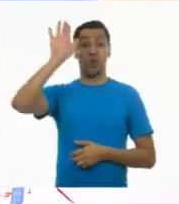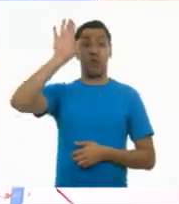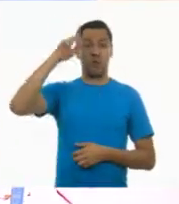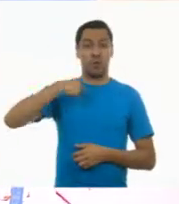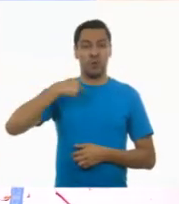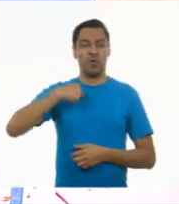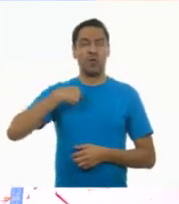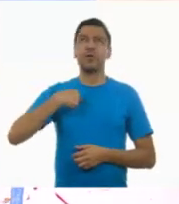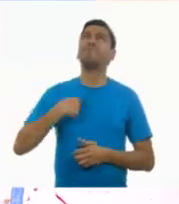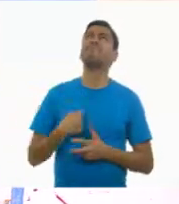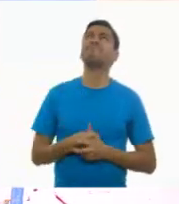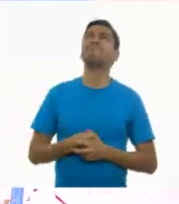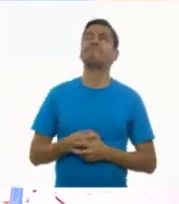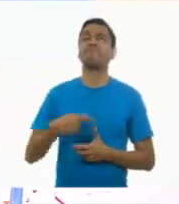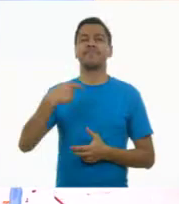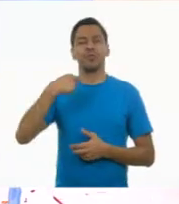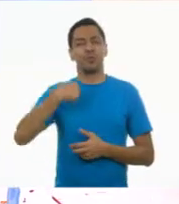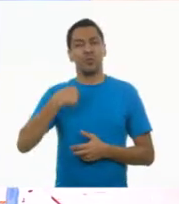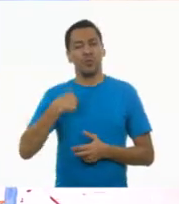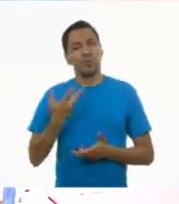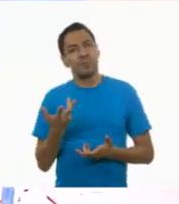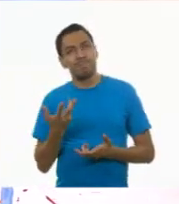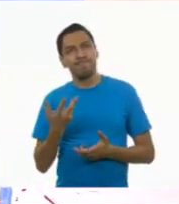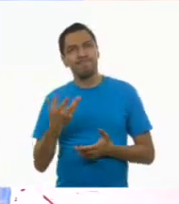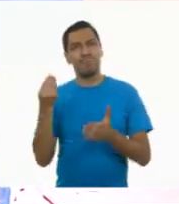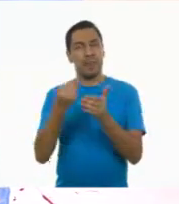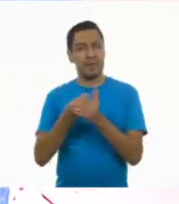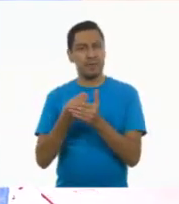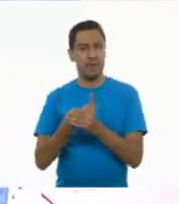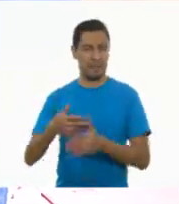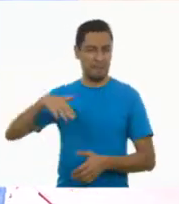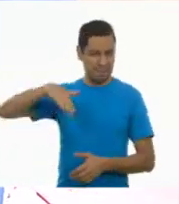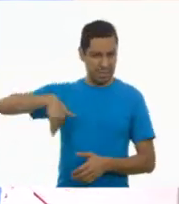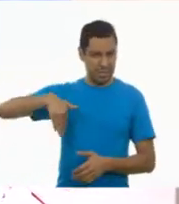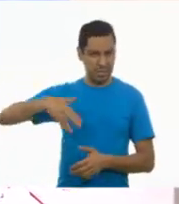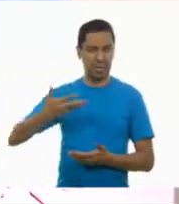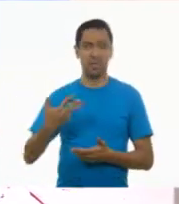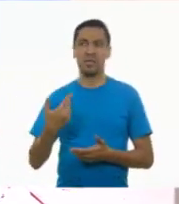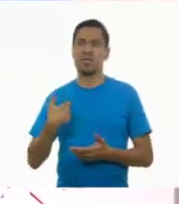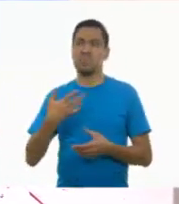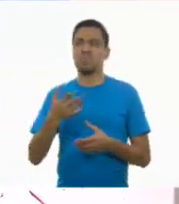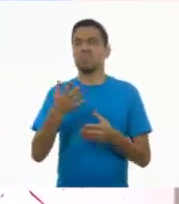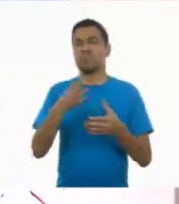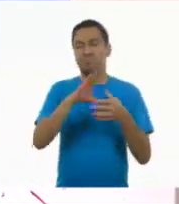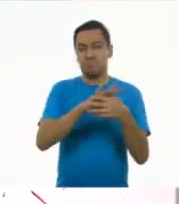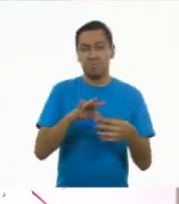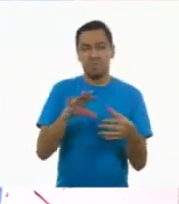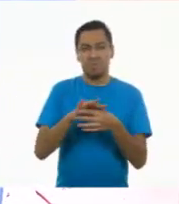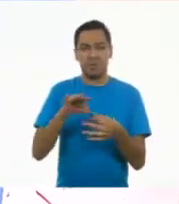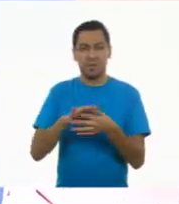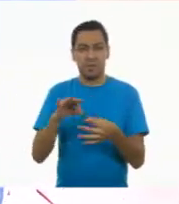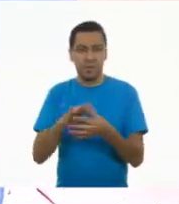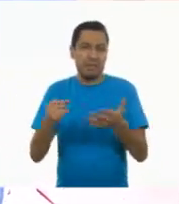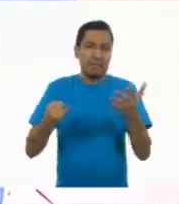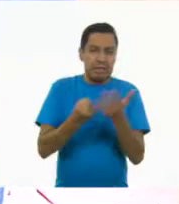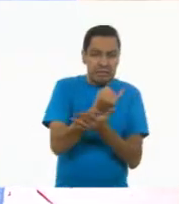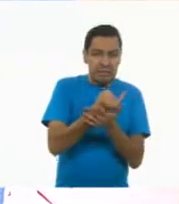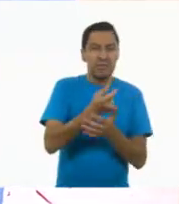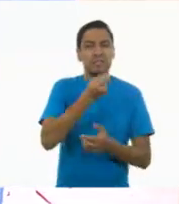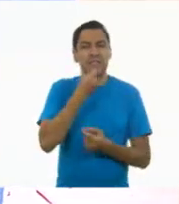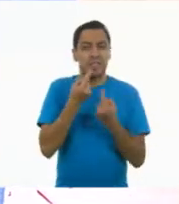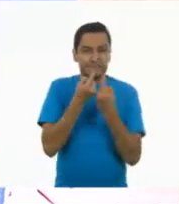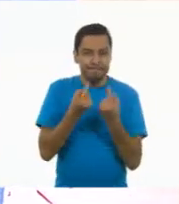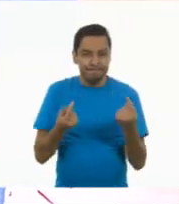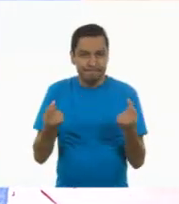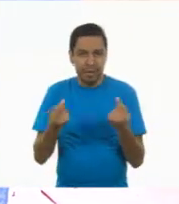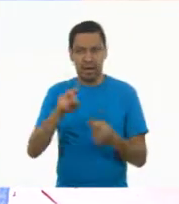yo quiero comenzar. Recuerdo que hablamos de que las elecciones que toman las niñas y los niños